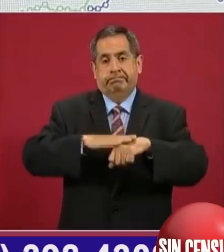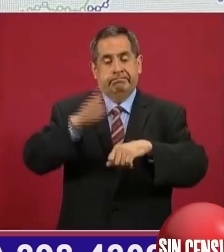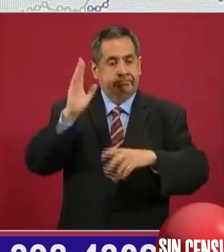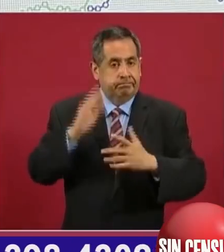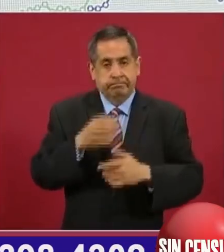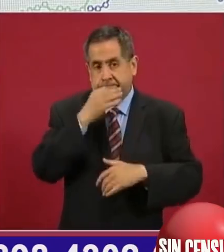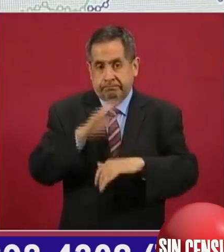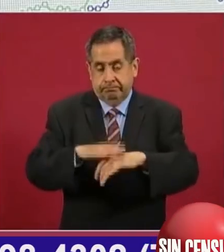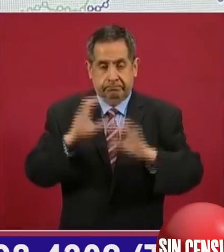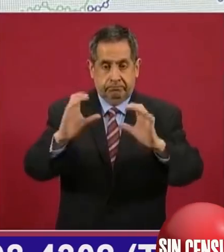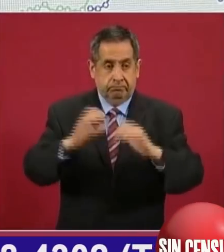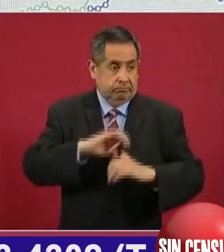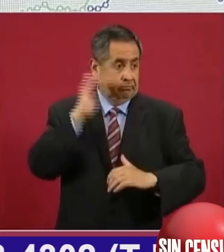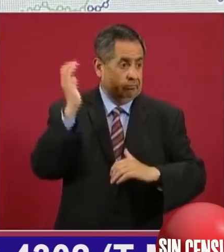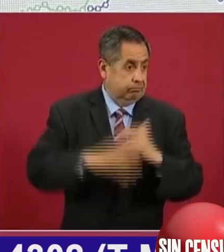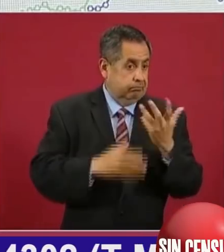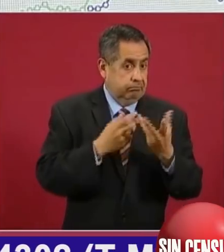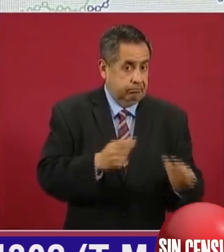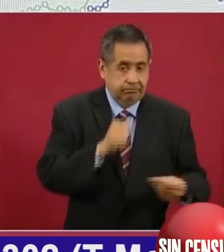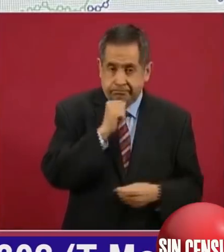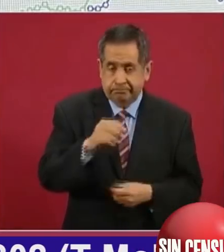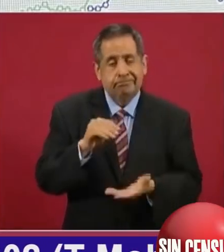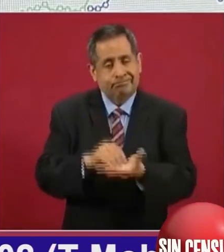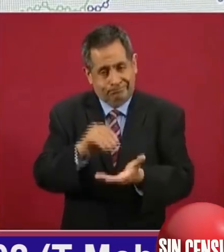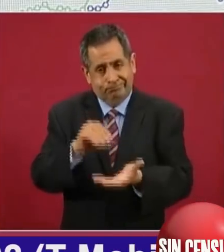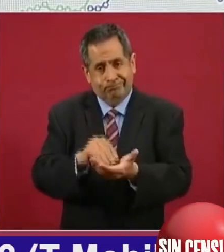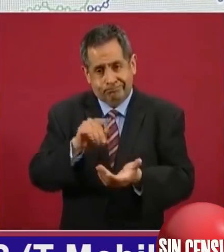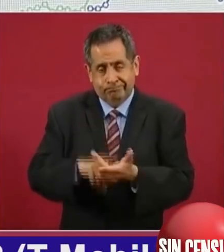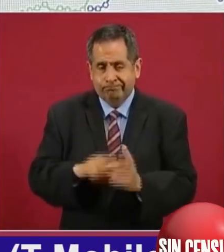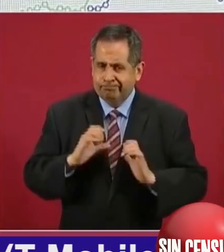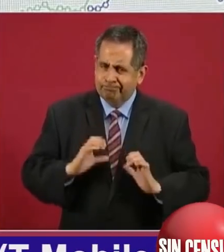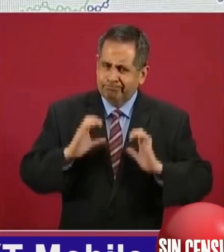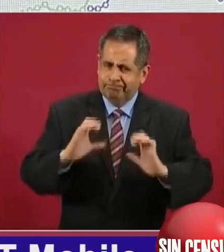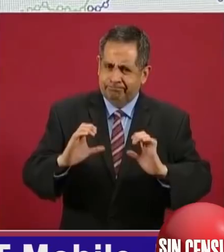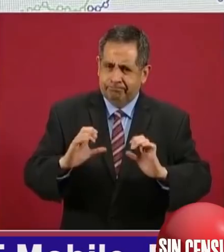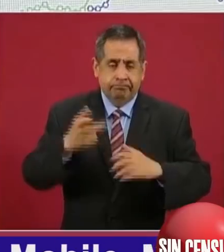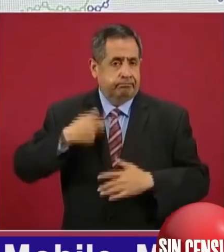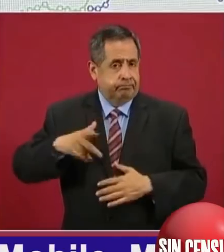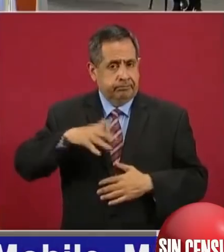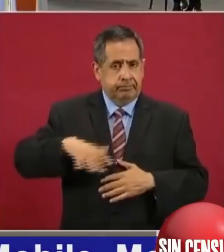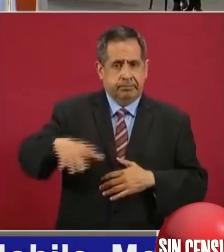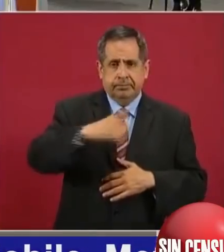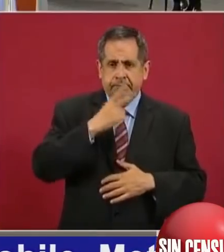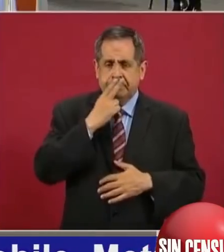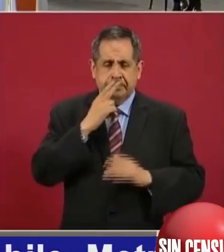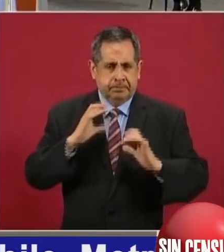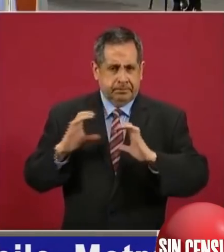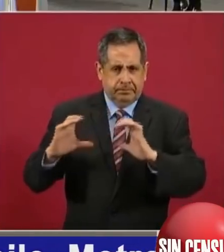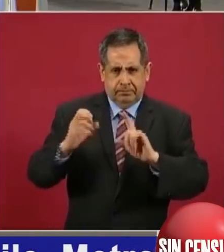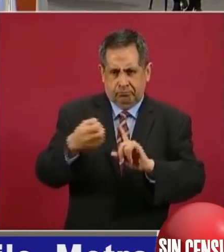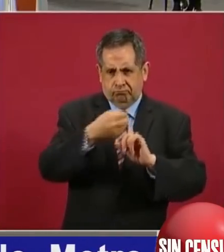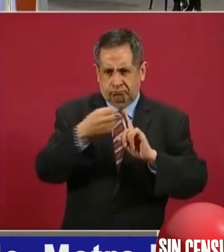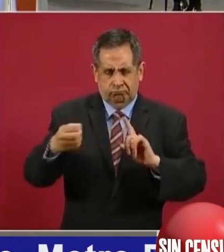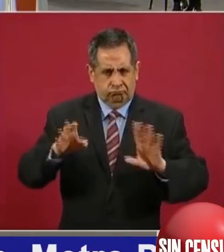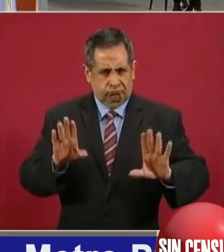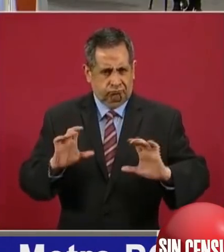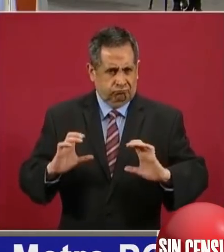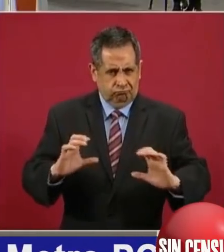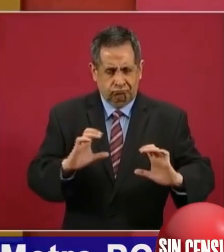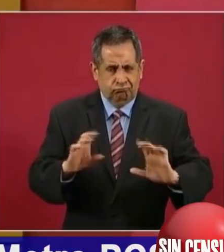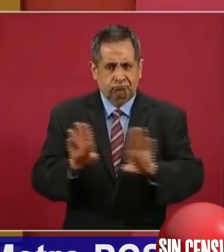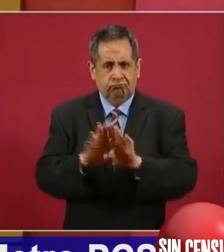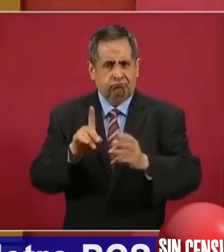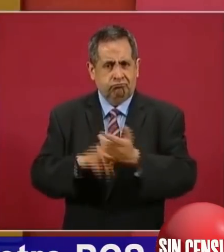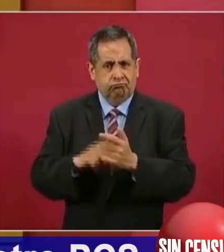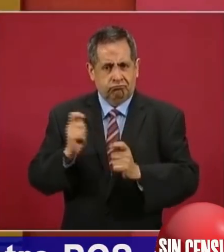no se ha acabado, vamos por buen camino, pero hay que seguir como población manteniendo el orden en